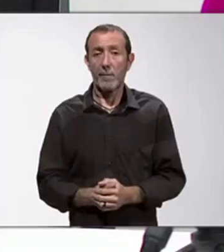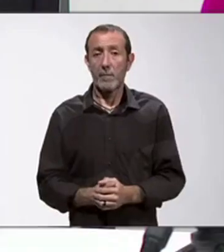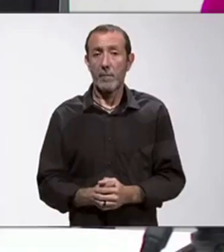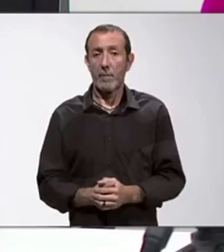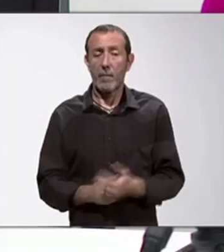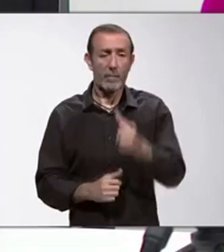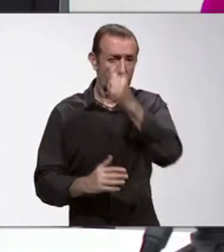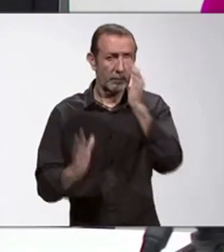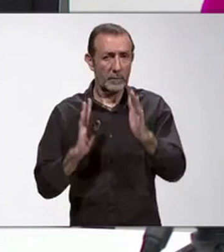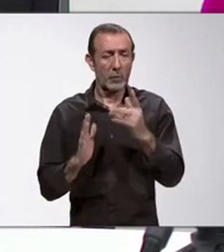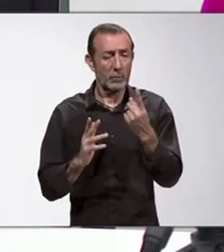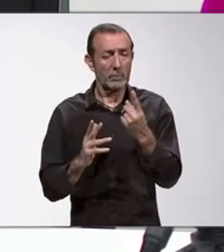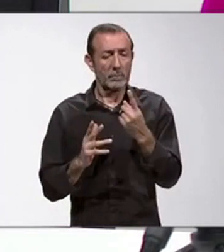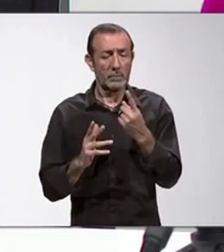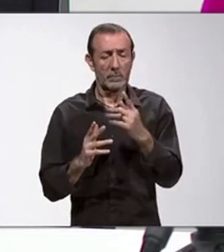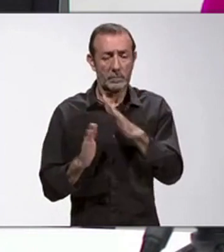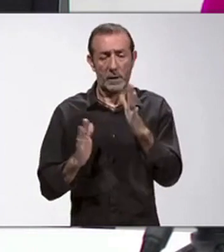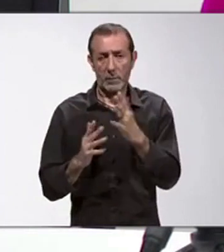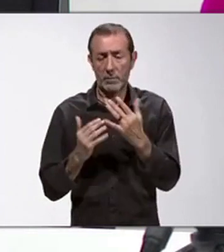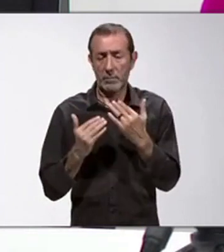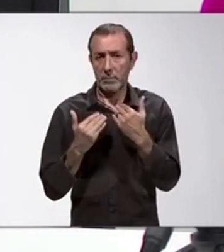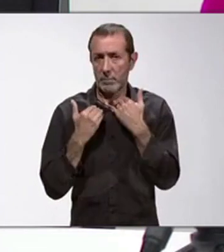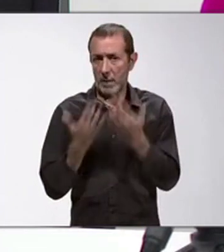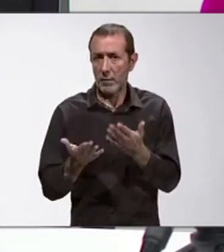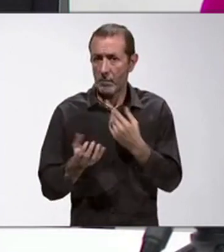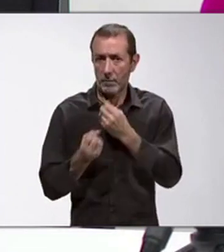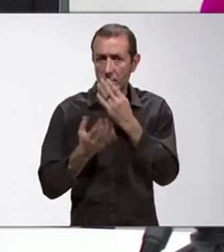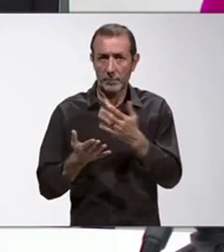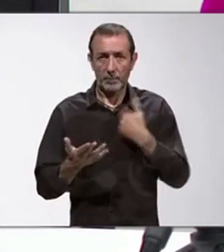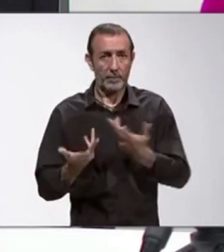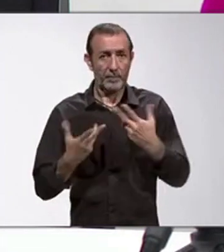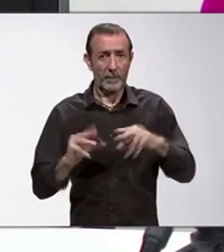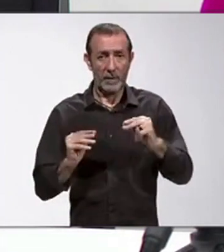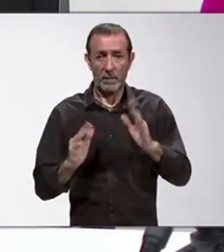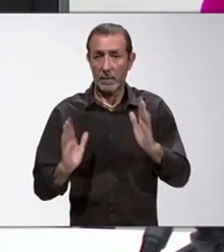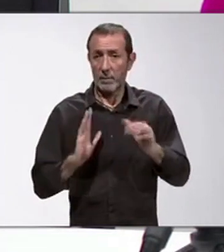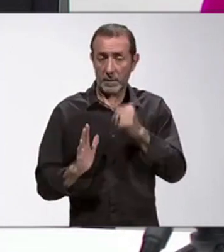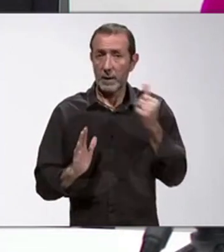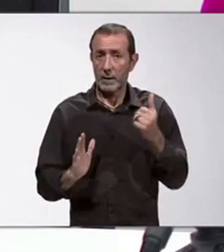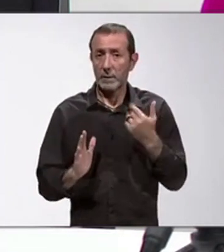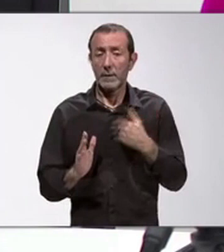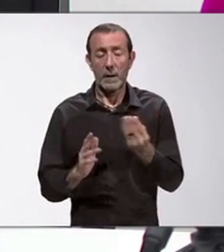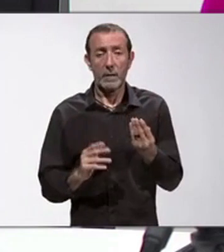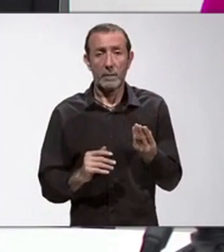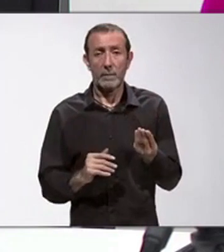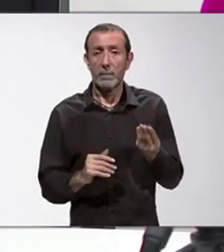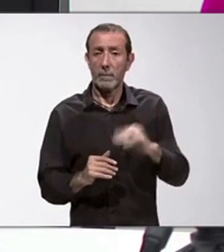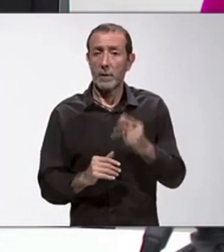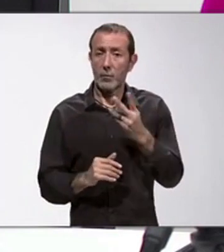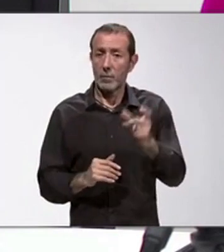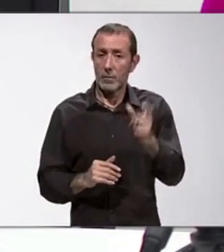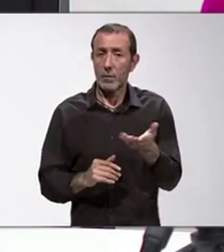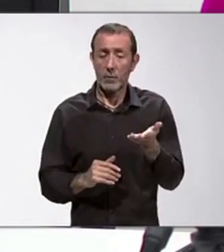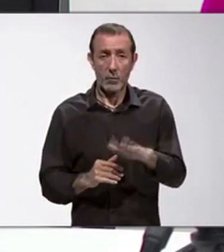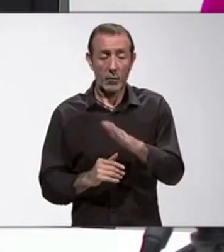verano no ha sido un verano bueno, eso sí que lo podemos ya afirmar, porque ha terminado y que se ha superado ya el número de fallecidos